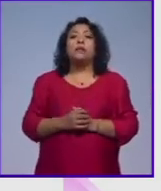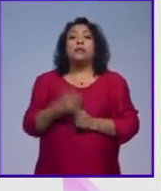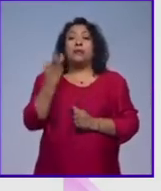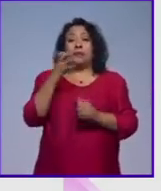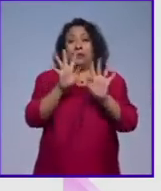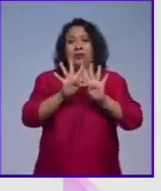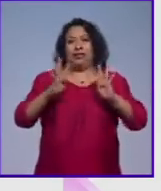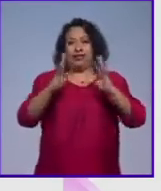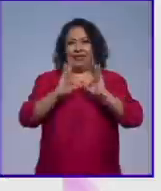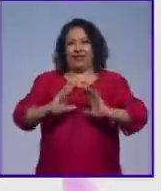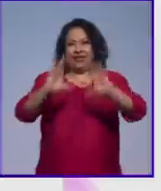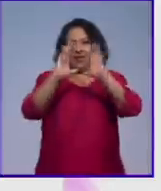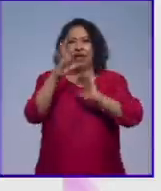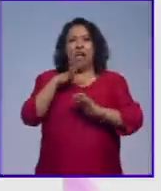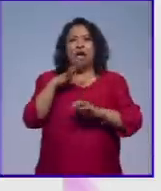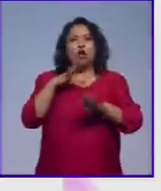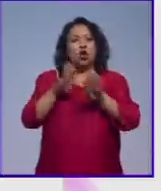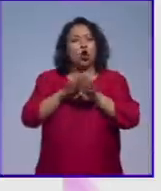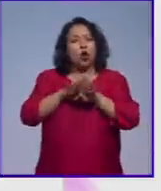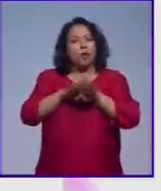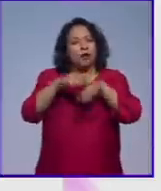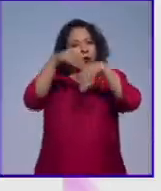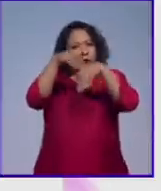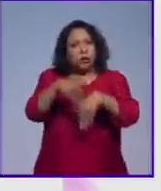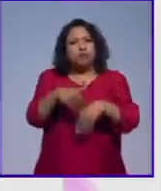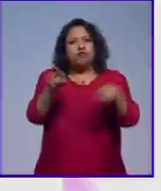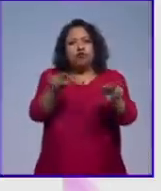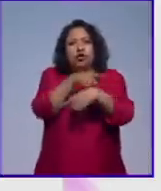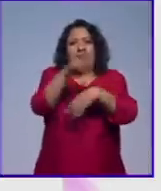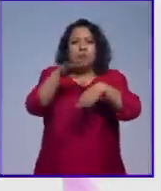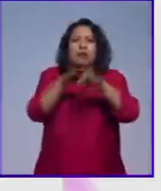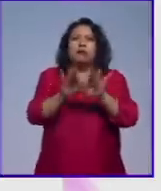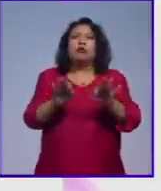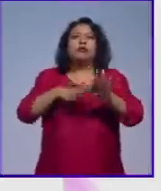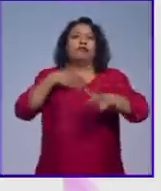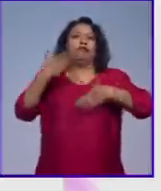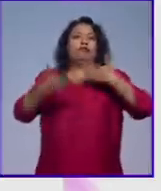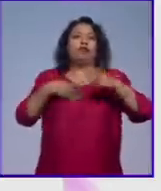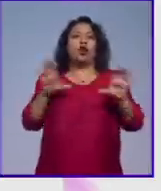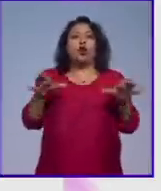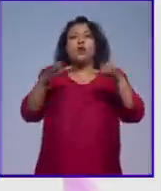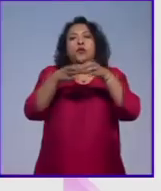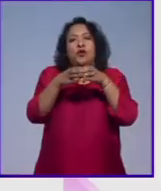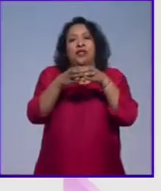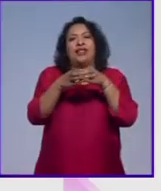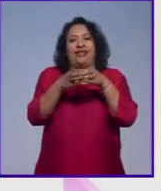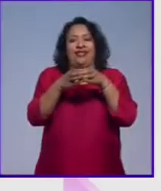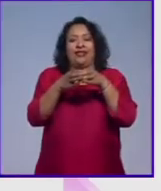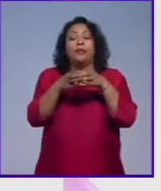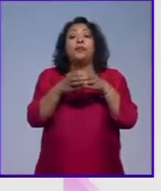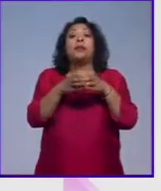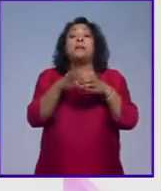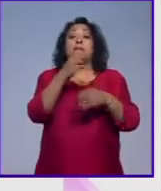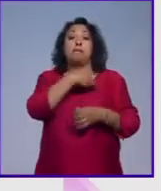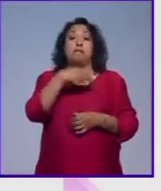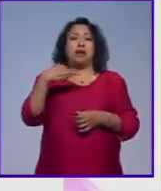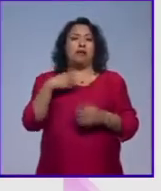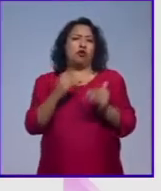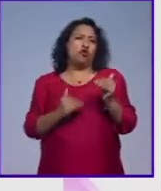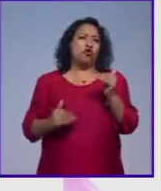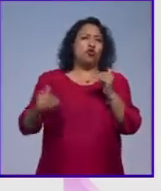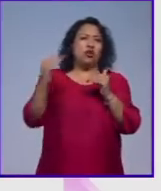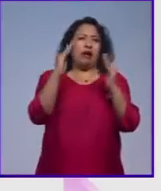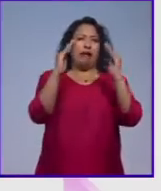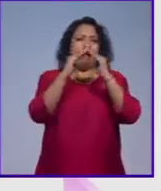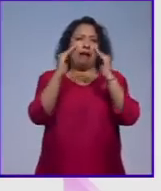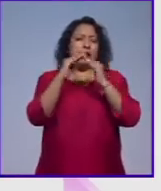Este coro está sustentado en el rigor musical, pero sobre todo en el entusiasmo de la comunidad que lo conforma. Miembros de la máxima casa